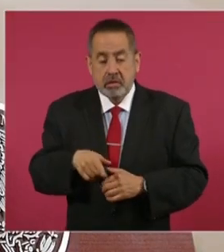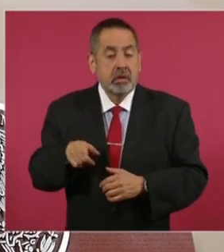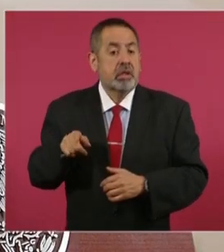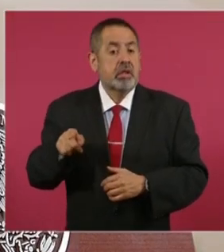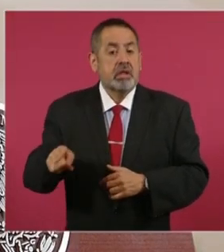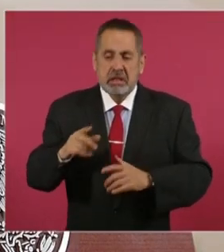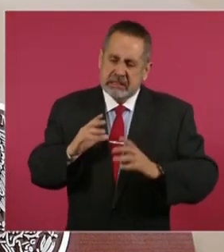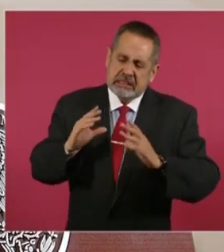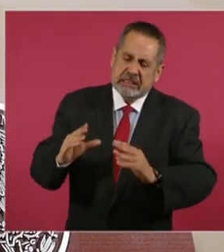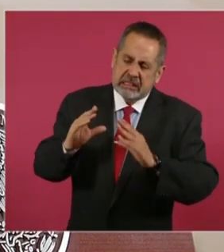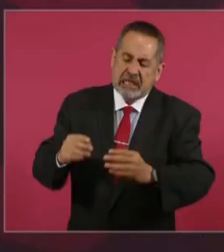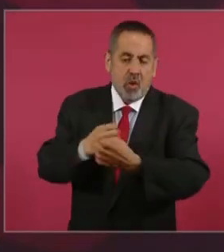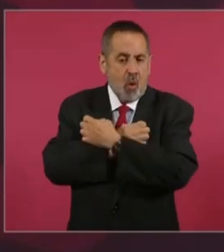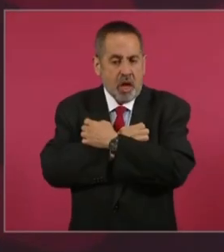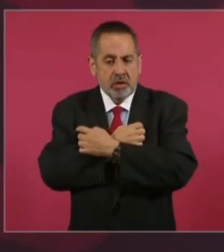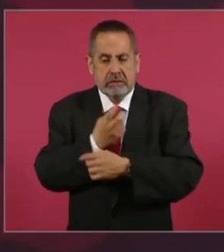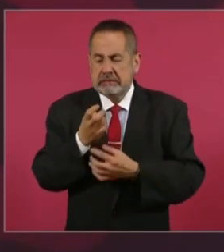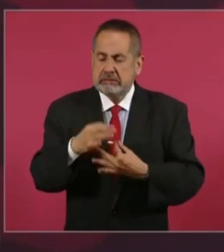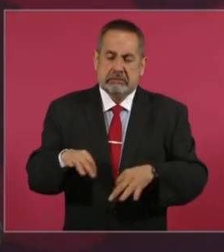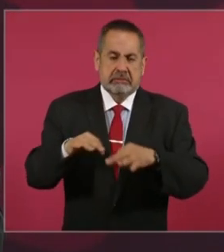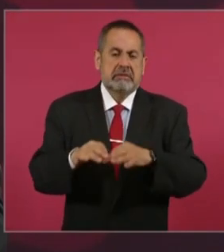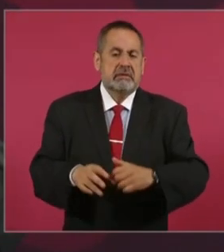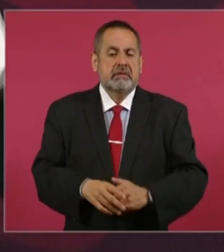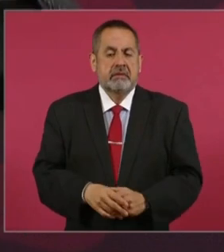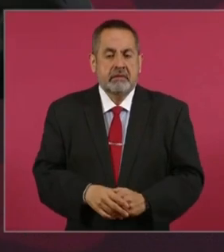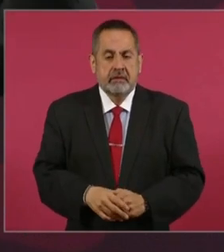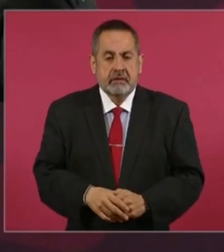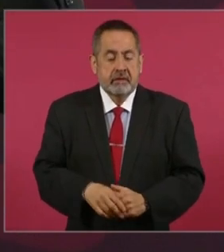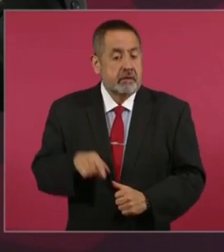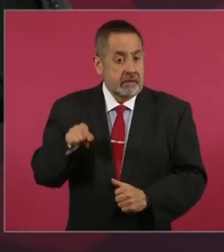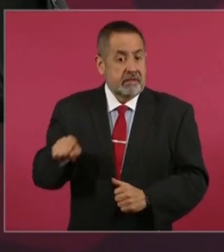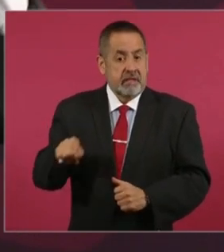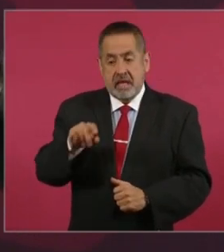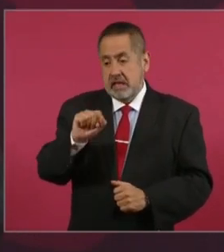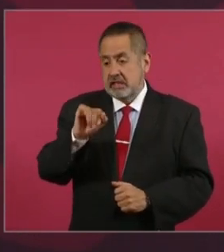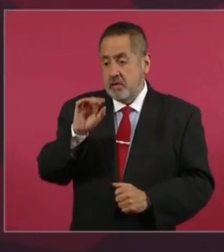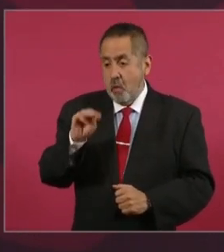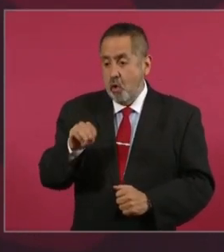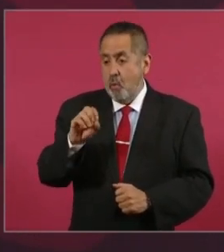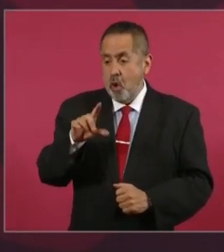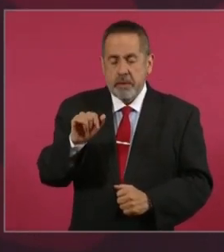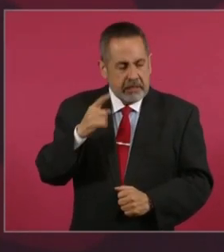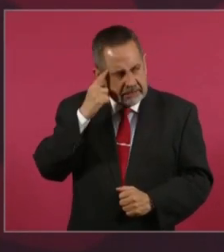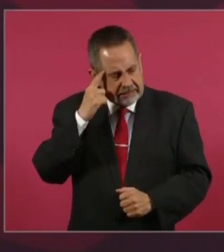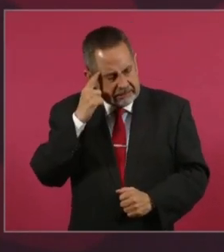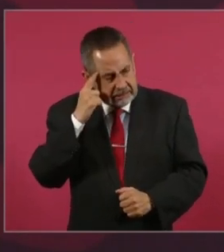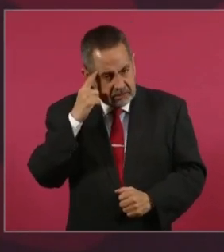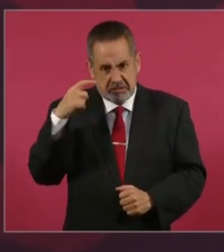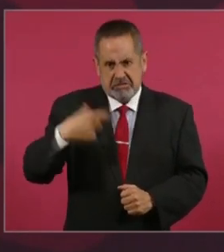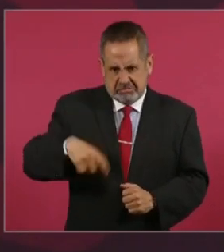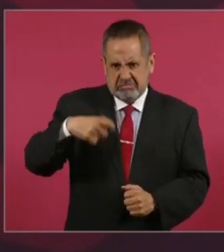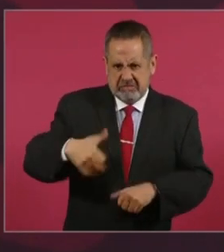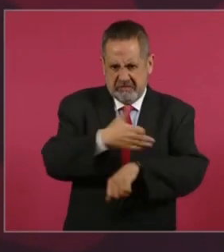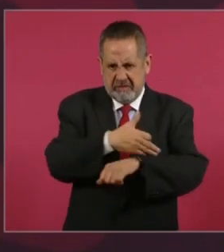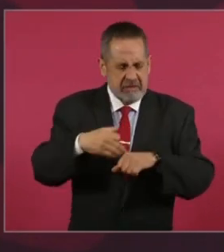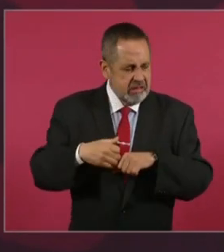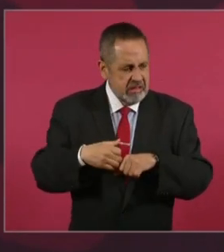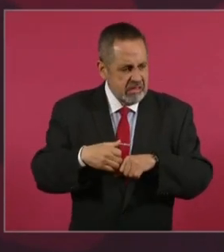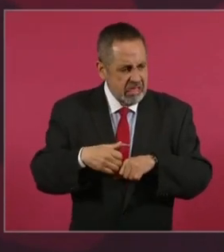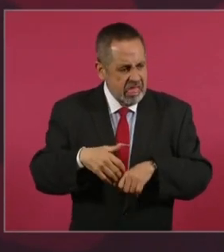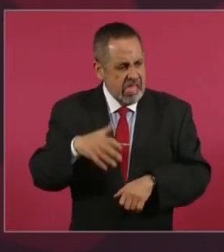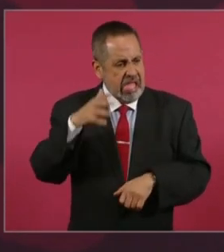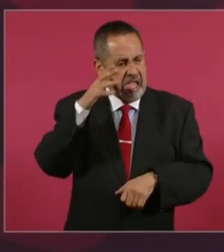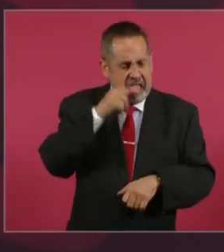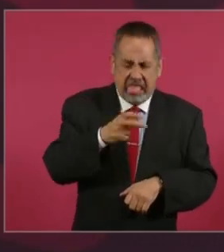se convirtió en un dirigente